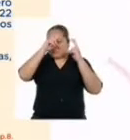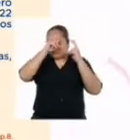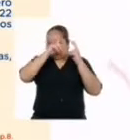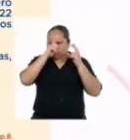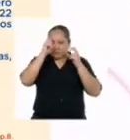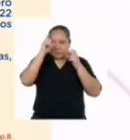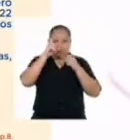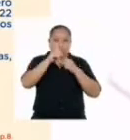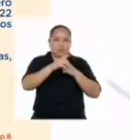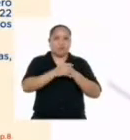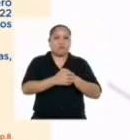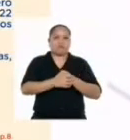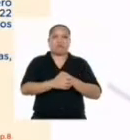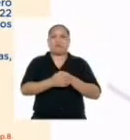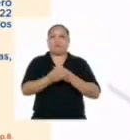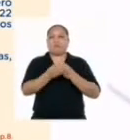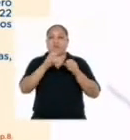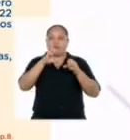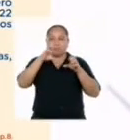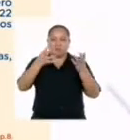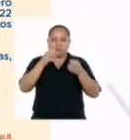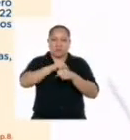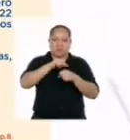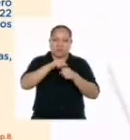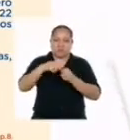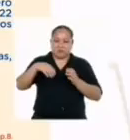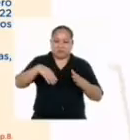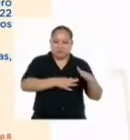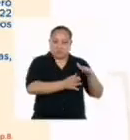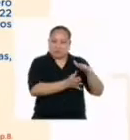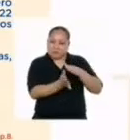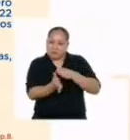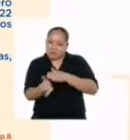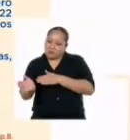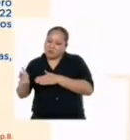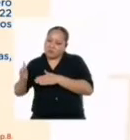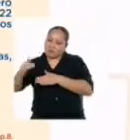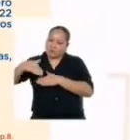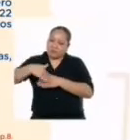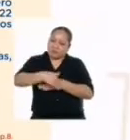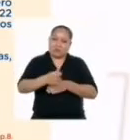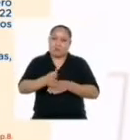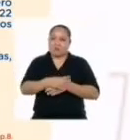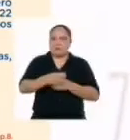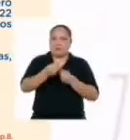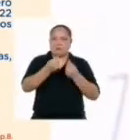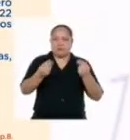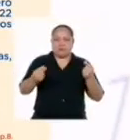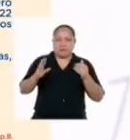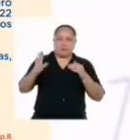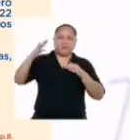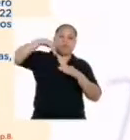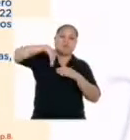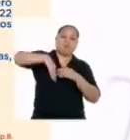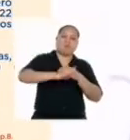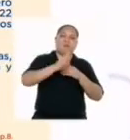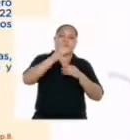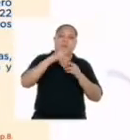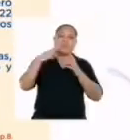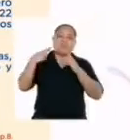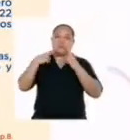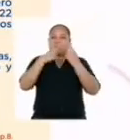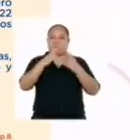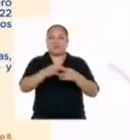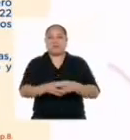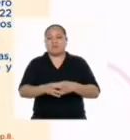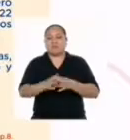piedras, tierra, barro, curvas cerradas, polvo, laderas, el lecho de un río